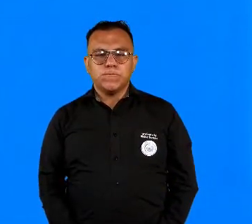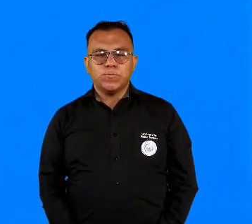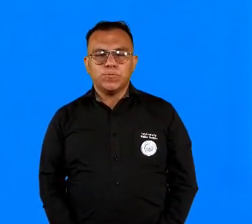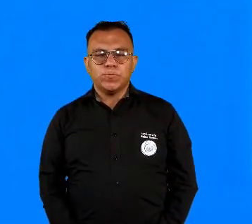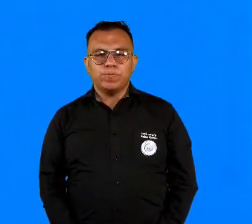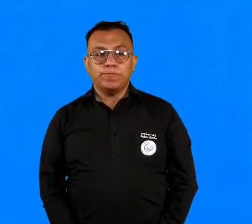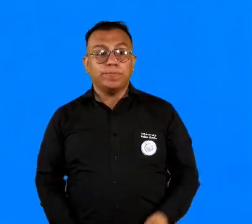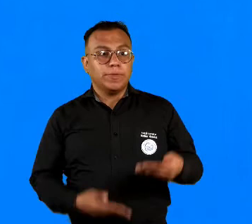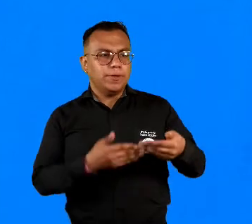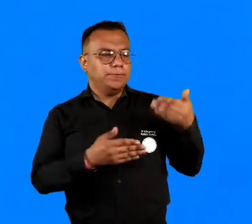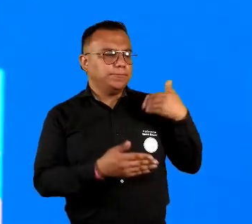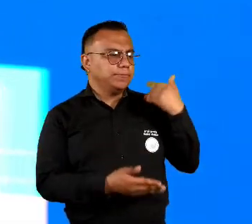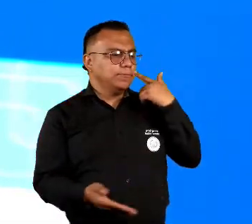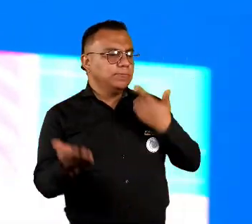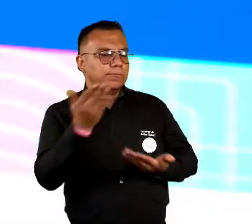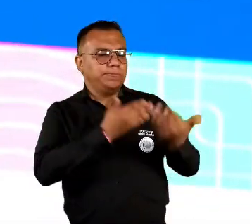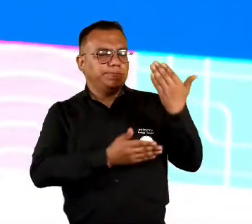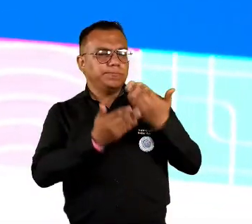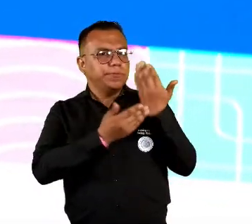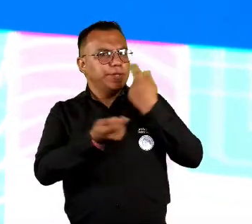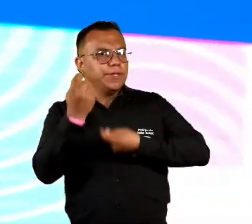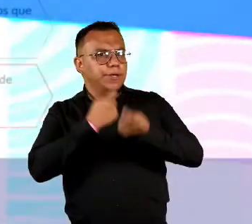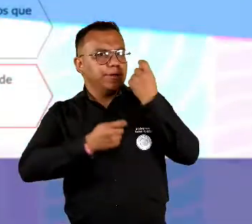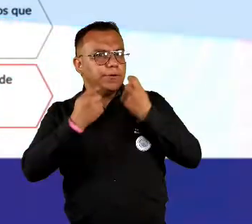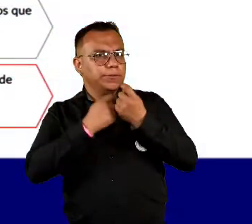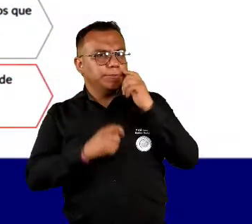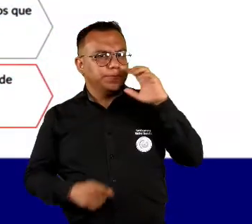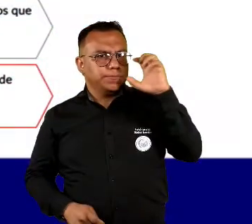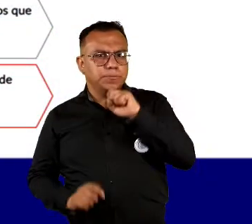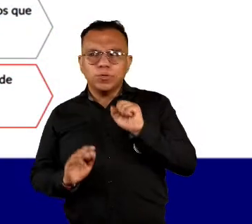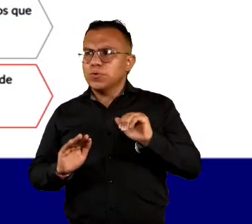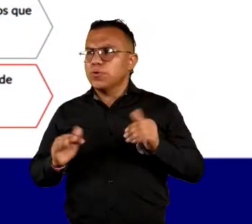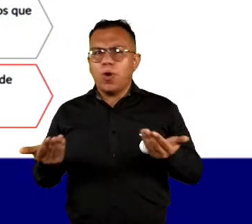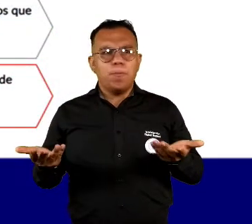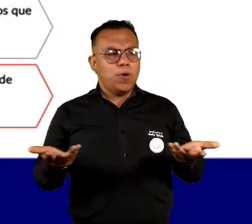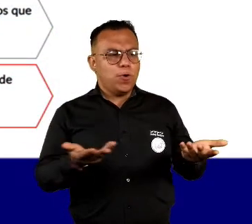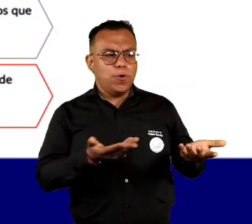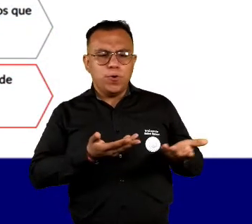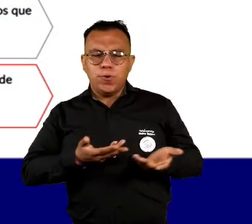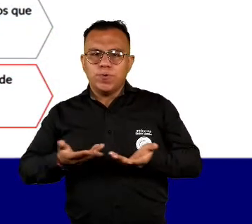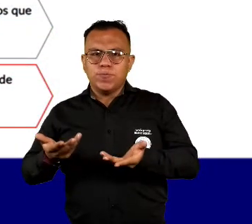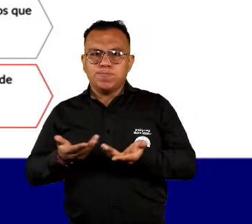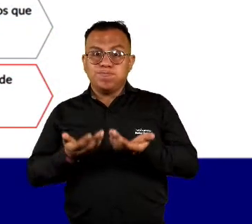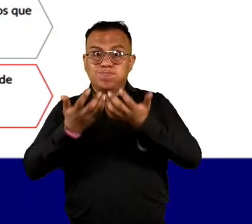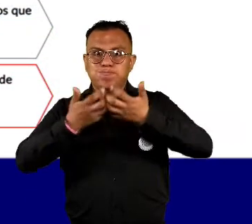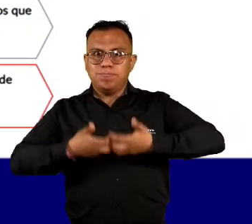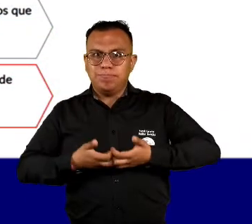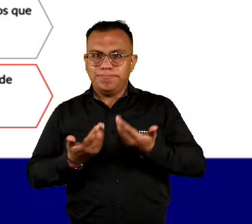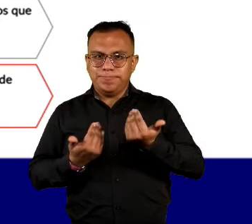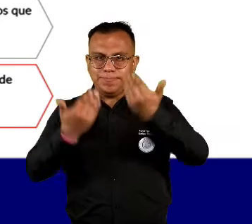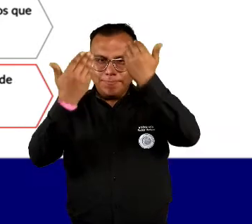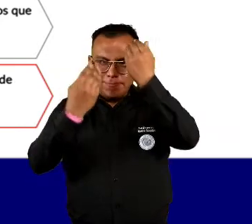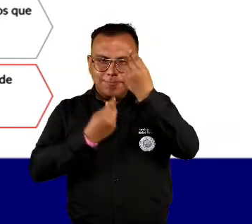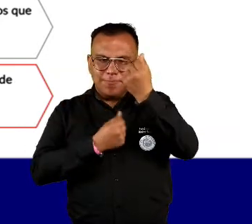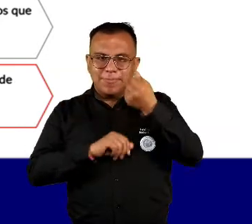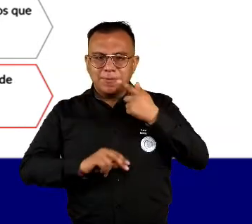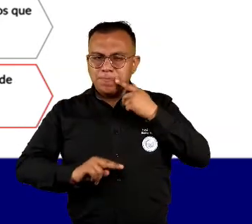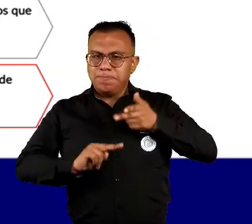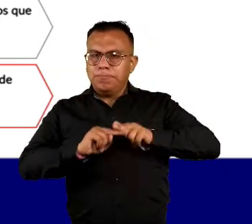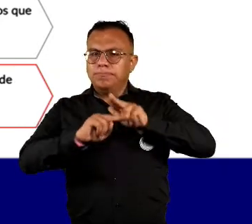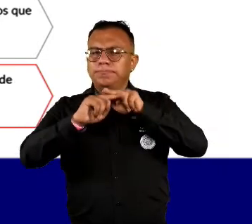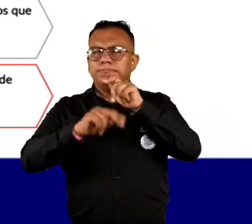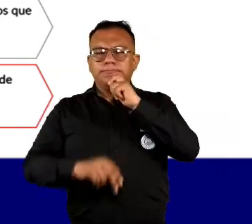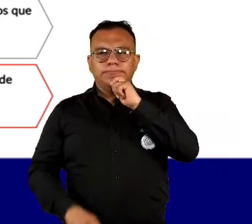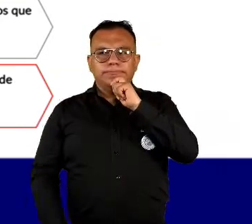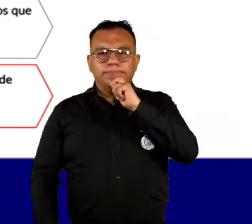cuando empezamos a analizar los modelos de negocio hay que entender cómo la industria genera valor desde qué punto entonces